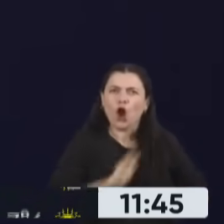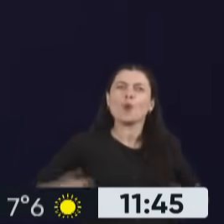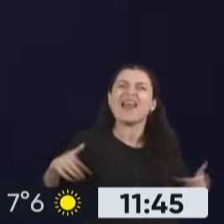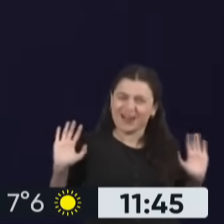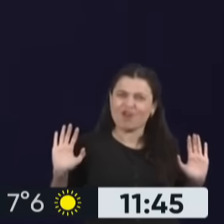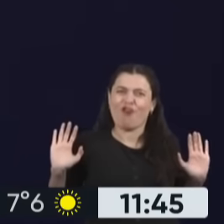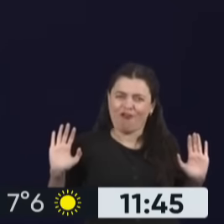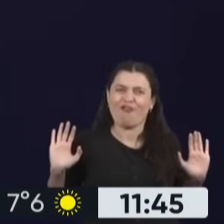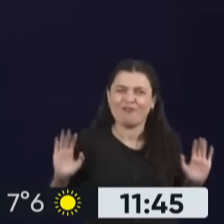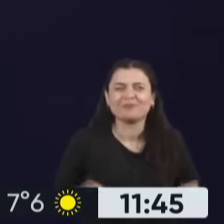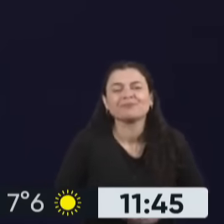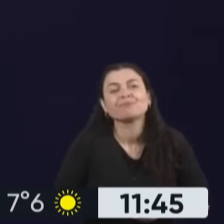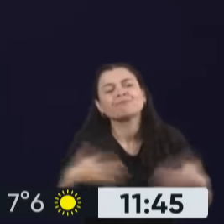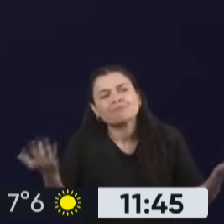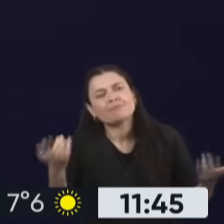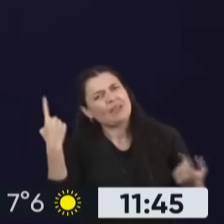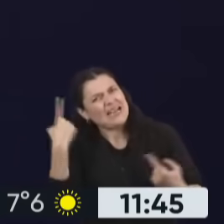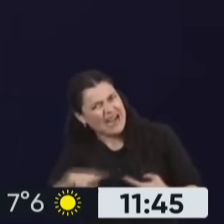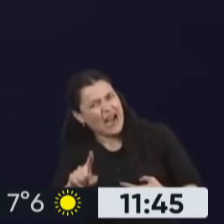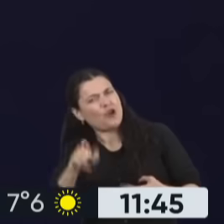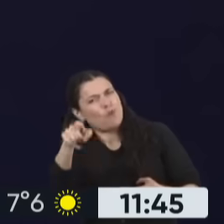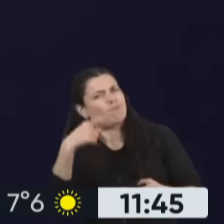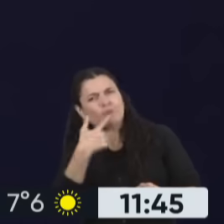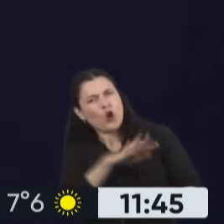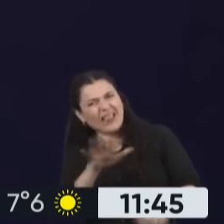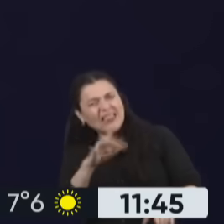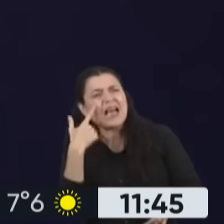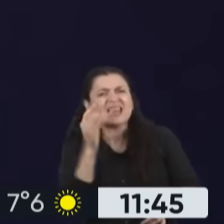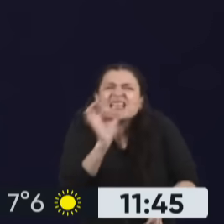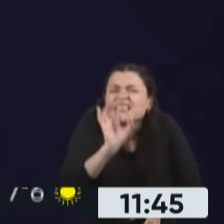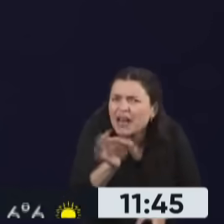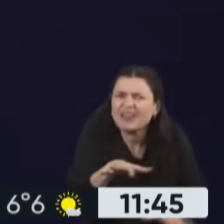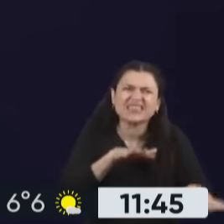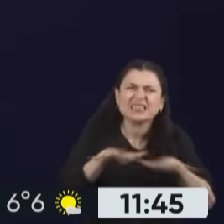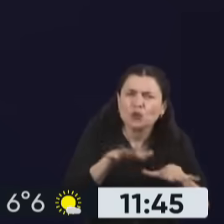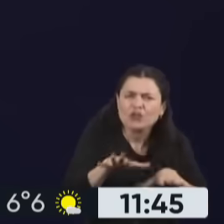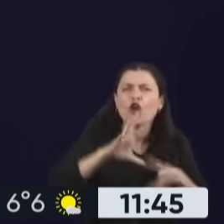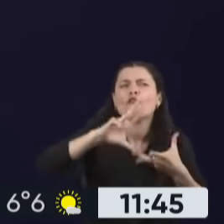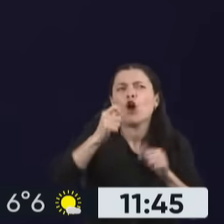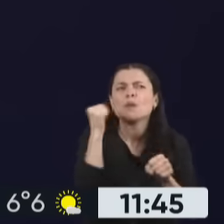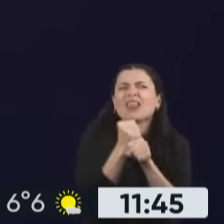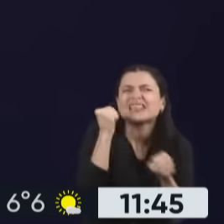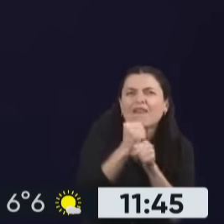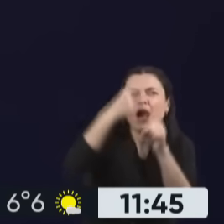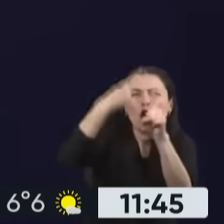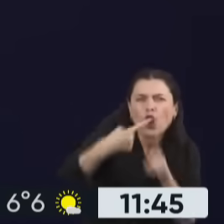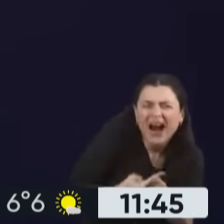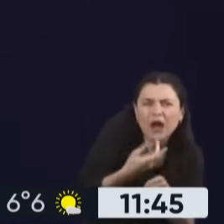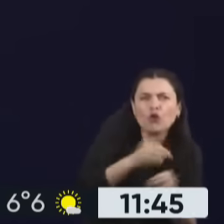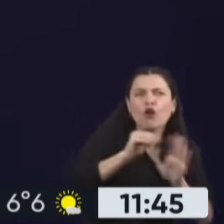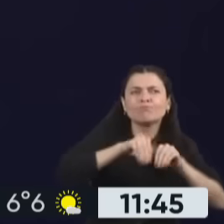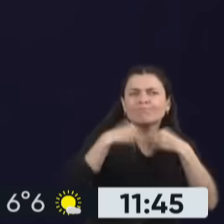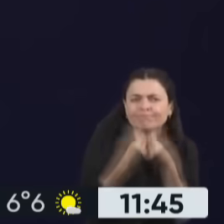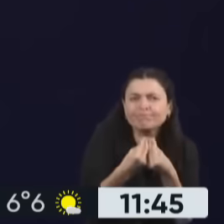digamos, es extraño no entender que es una suba marginal en virtud de estos datos que te estoy dando. El